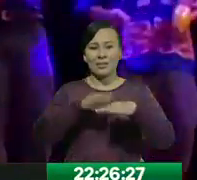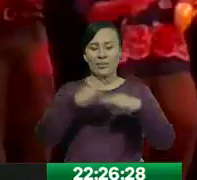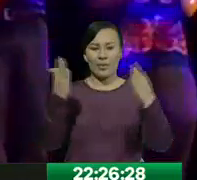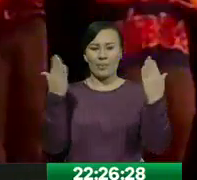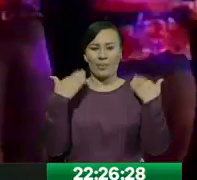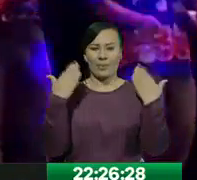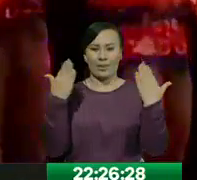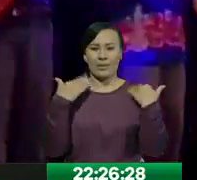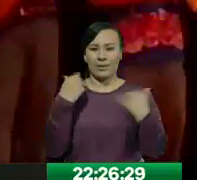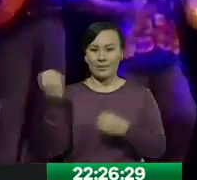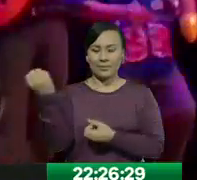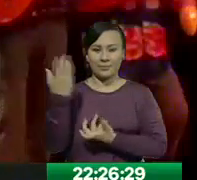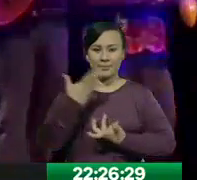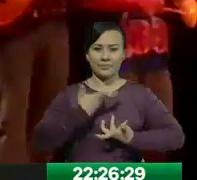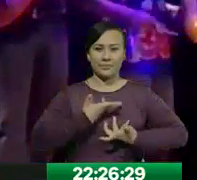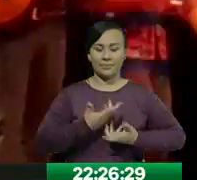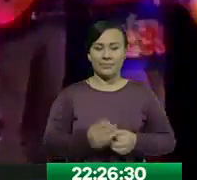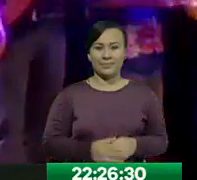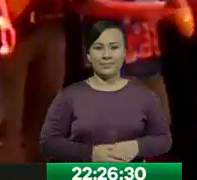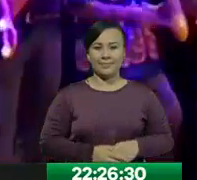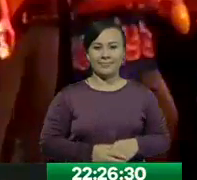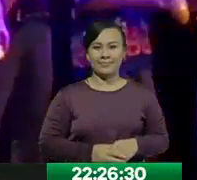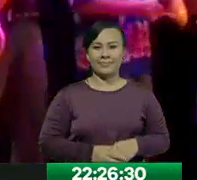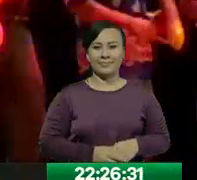informó yes de bustamante